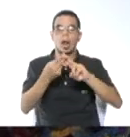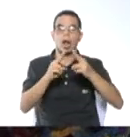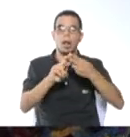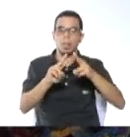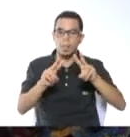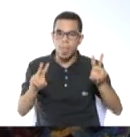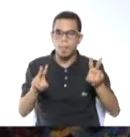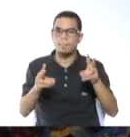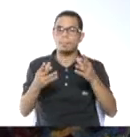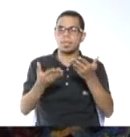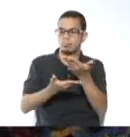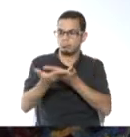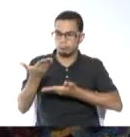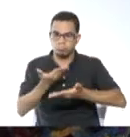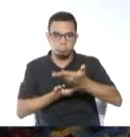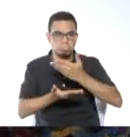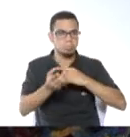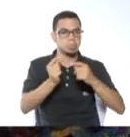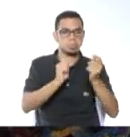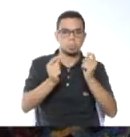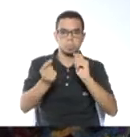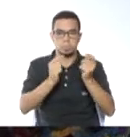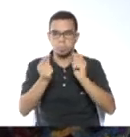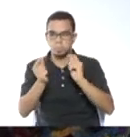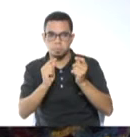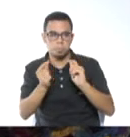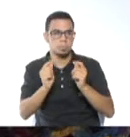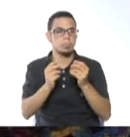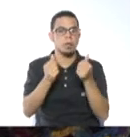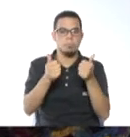a convivir, el tema del esfuerzo, que hay un